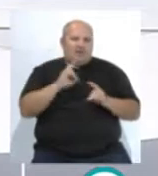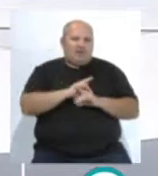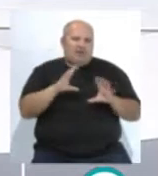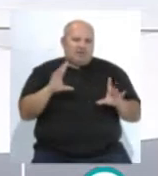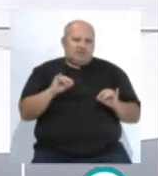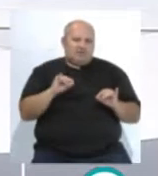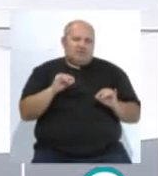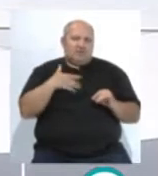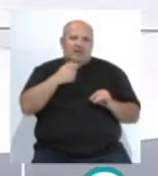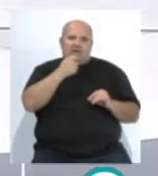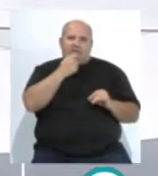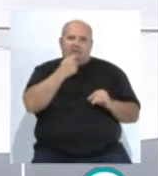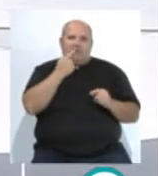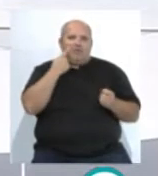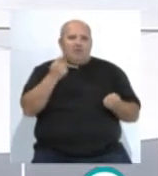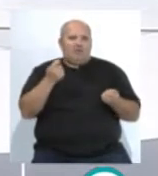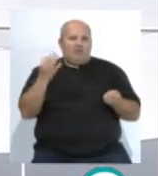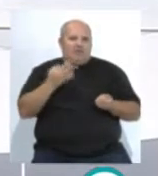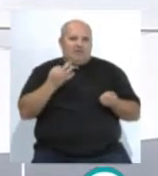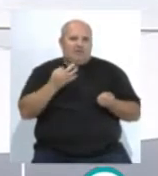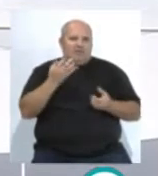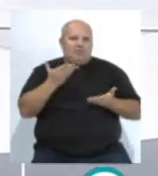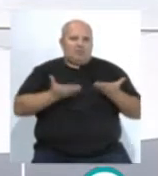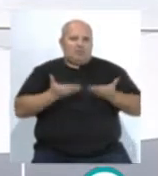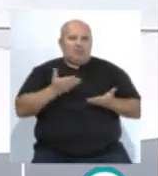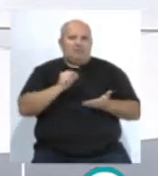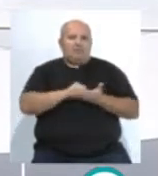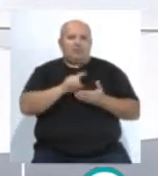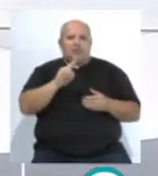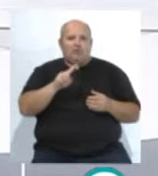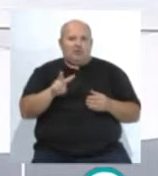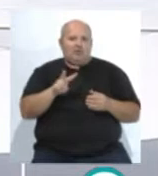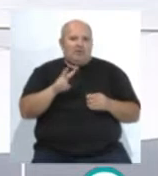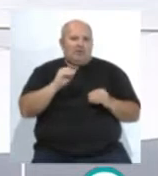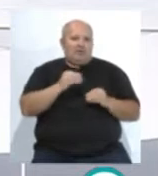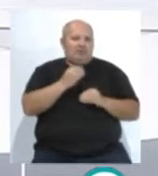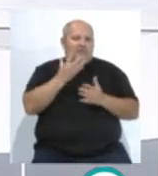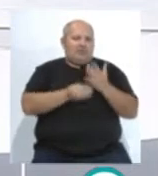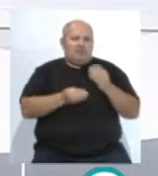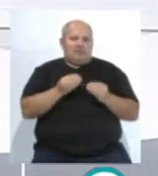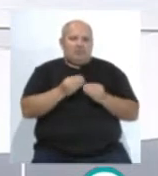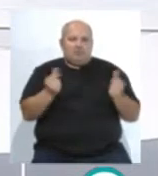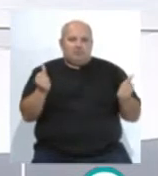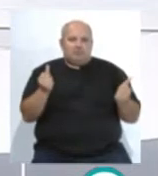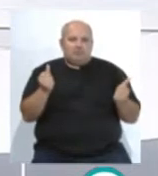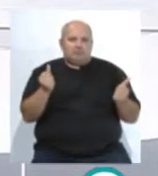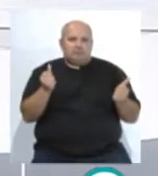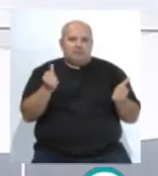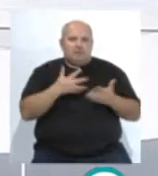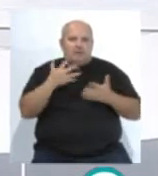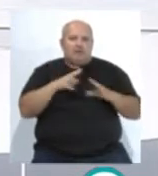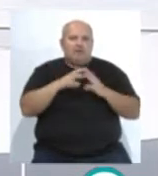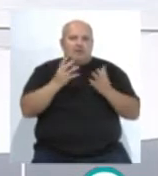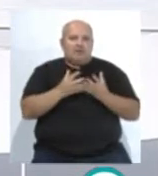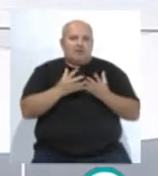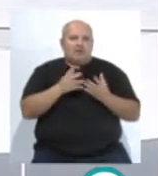indiscutiblemente. Pero hay un árbitro que tiene que impartir justicia. Minuto 12, fallo garrafal. Desaparecen los recoge